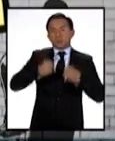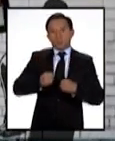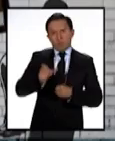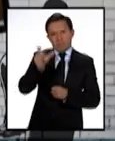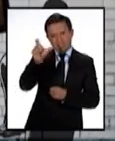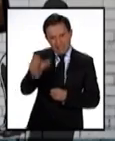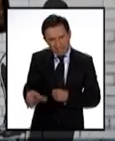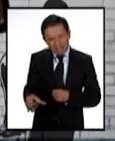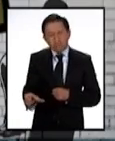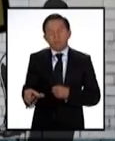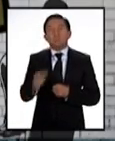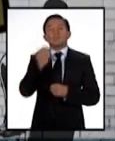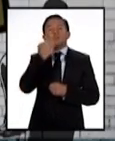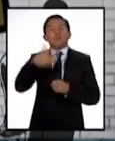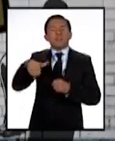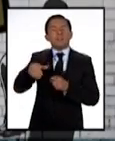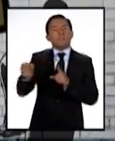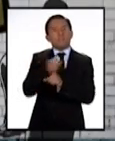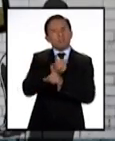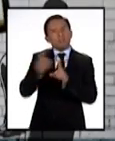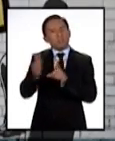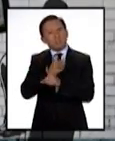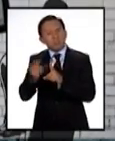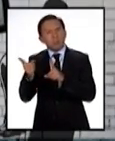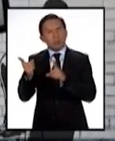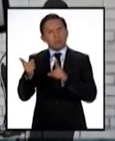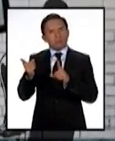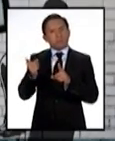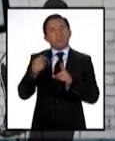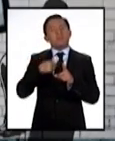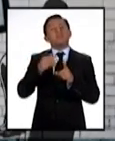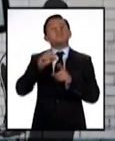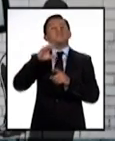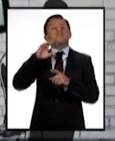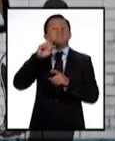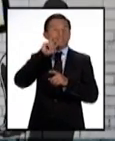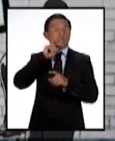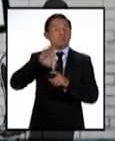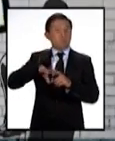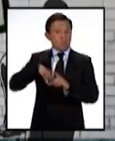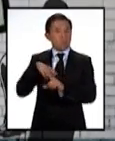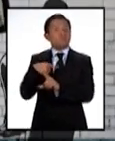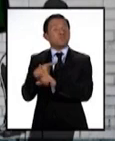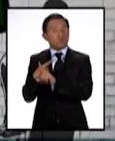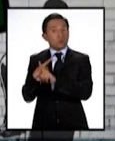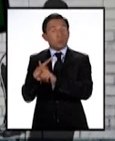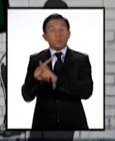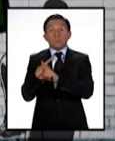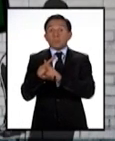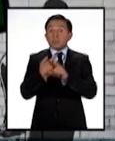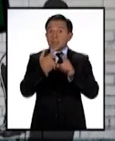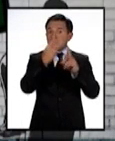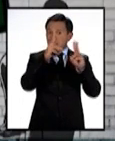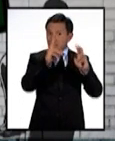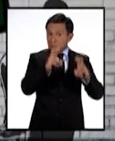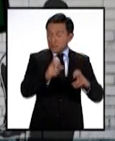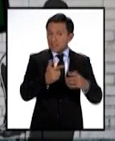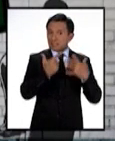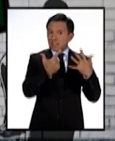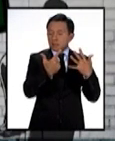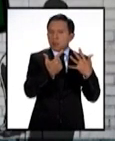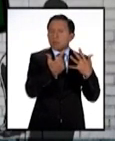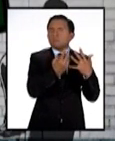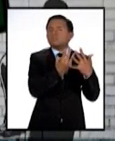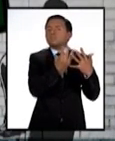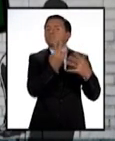escolar, atentado al pudor, abuso sexual. Resulta preocupante que en 4 de estos 7 casos los perpetradores de